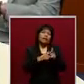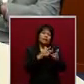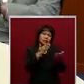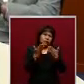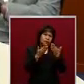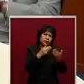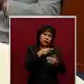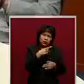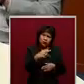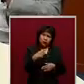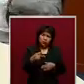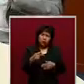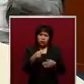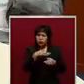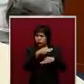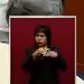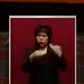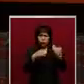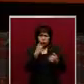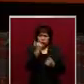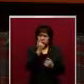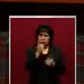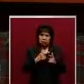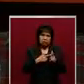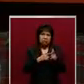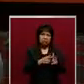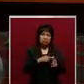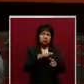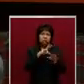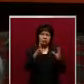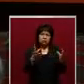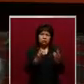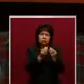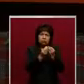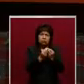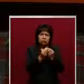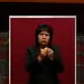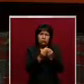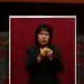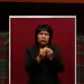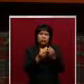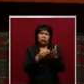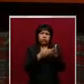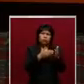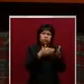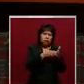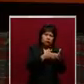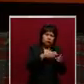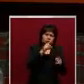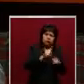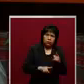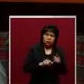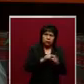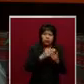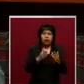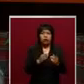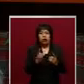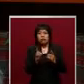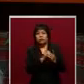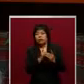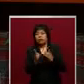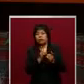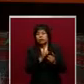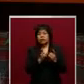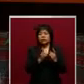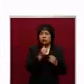¿no? Exactamente, que siga, que continúe y que juntos superemos las barreras. Y ese es el otro reto. La interacción en